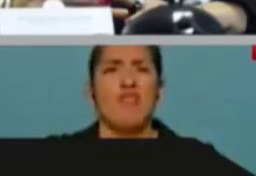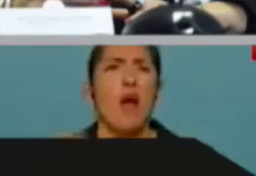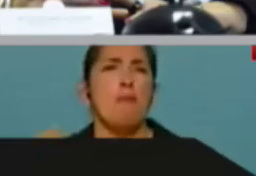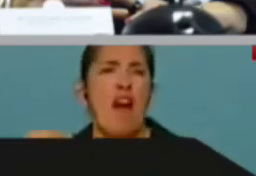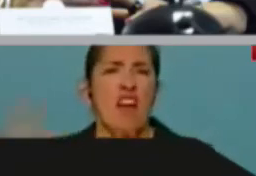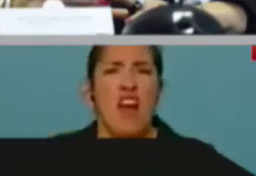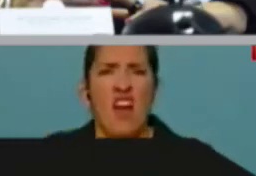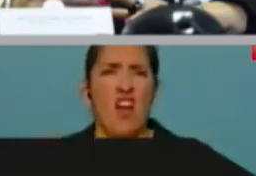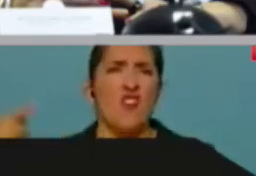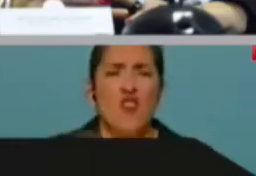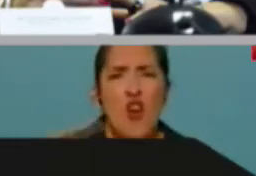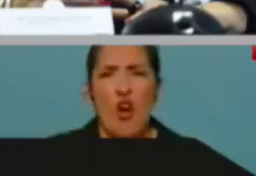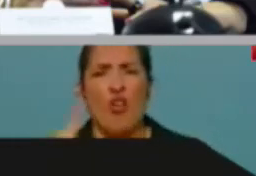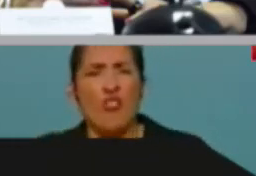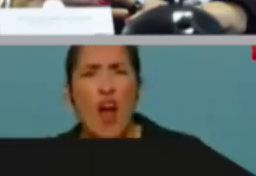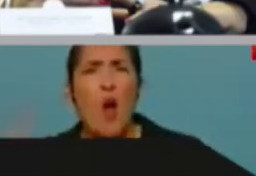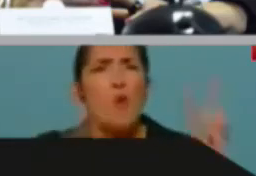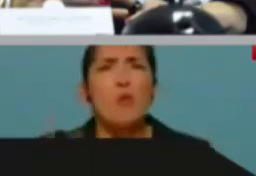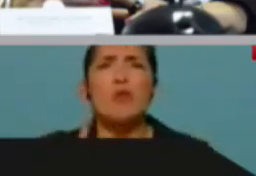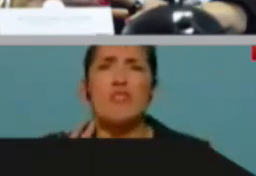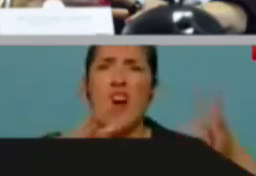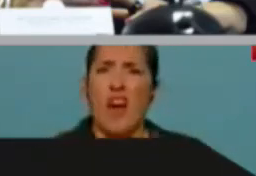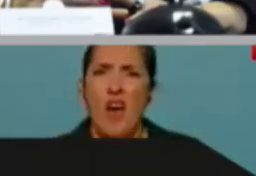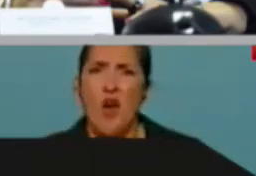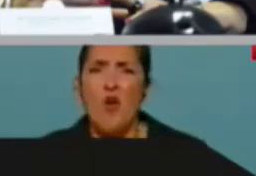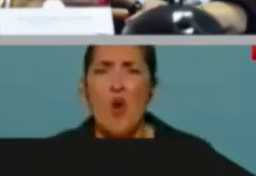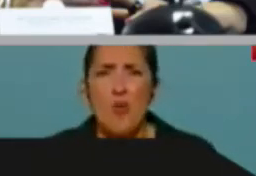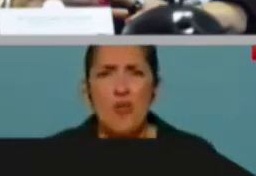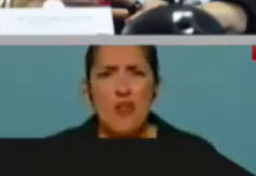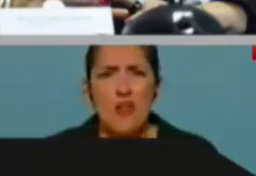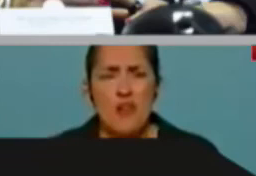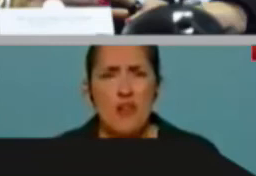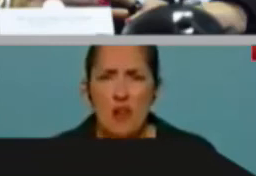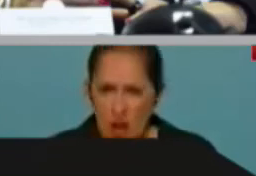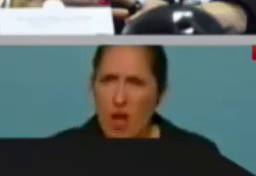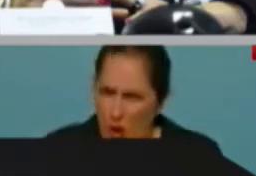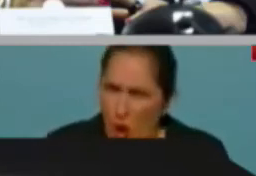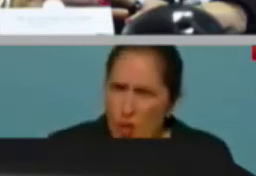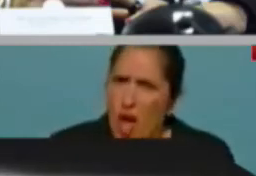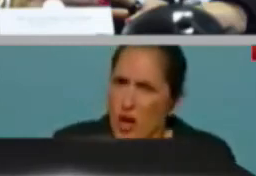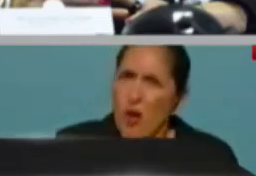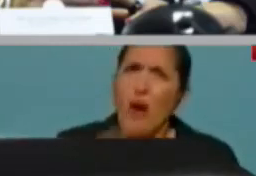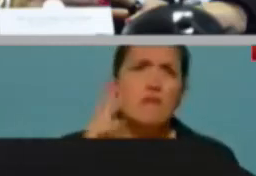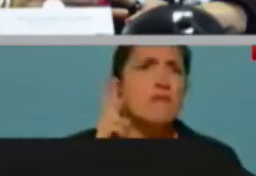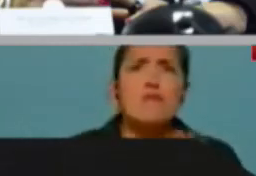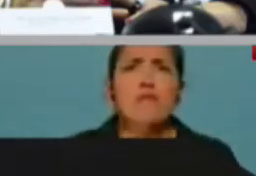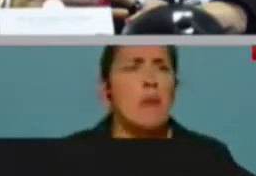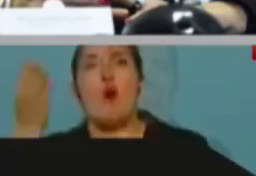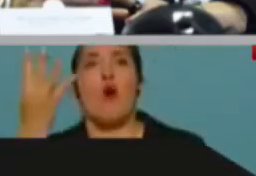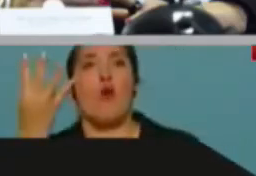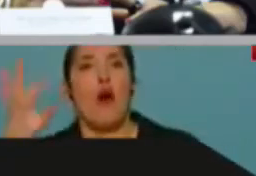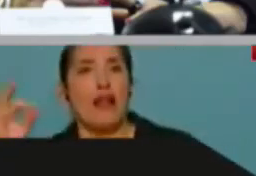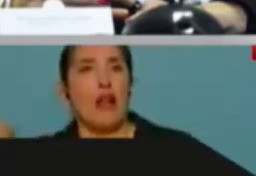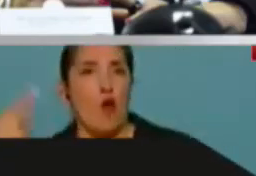Esto claramente es un proceso más lento. Mientras tanto, un poder judicial,